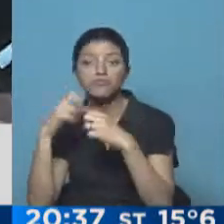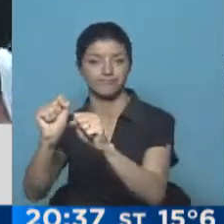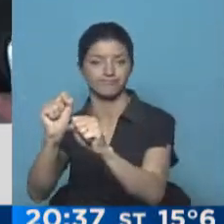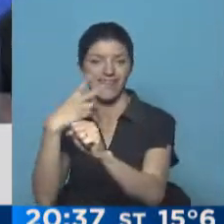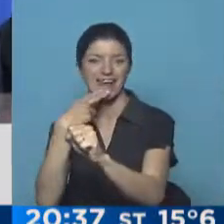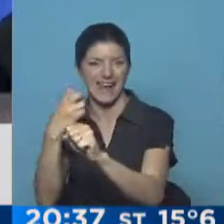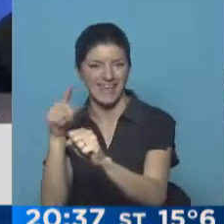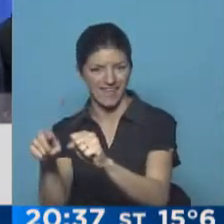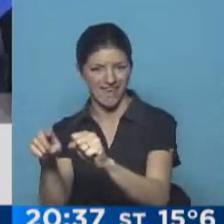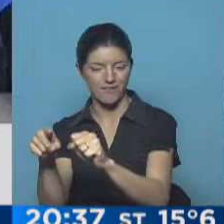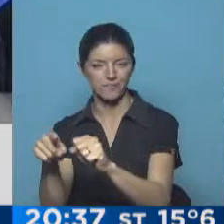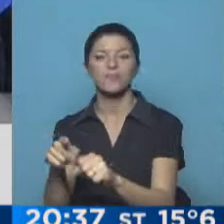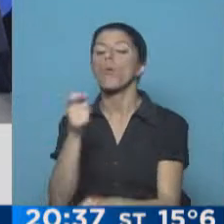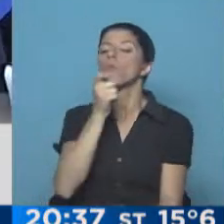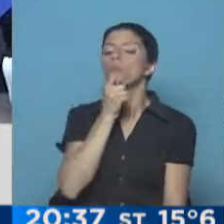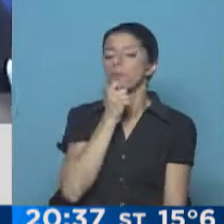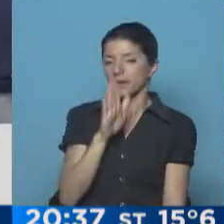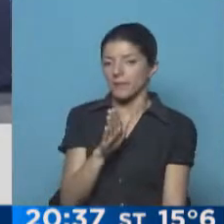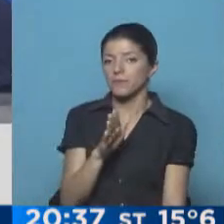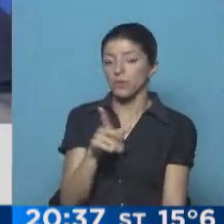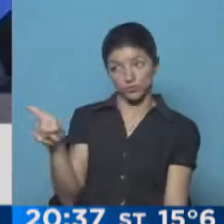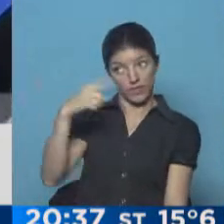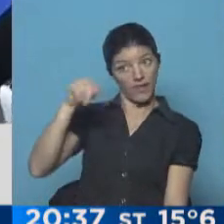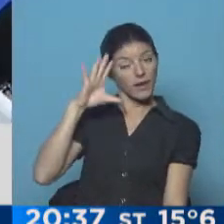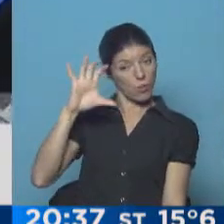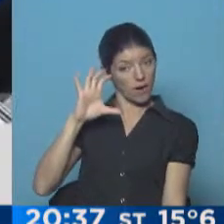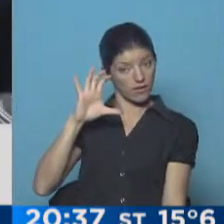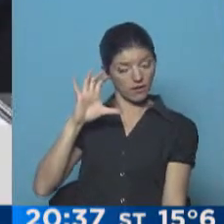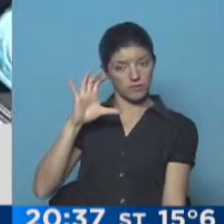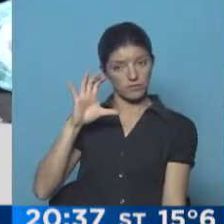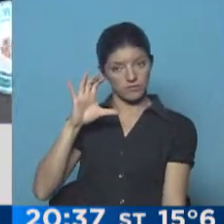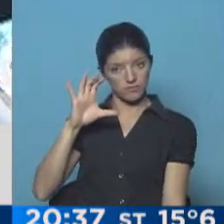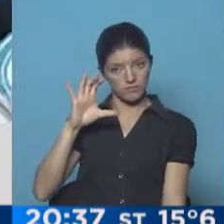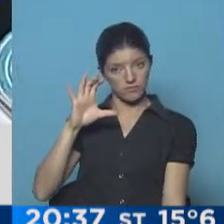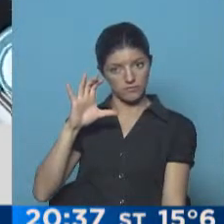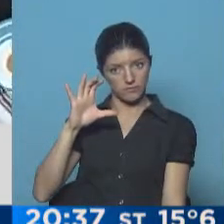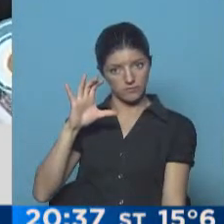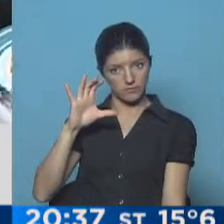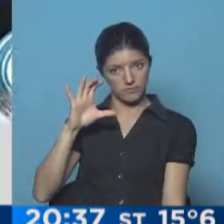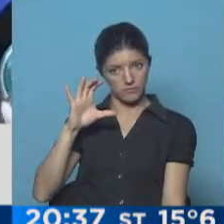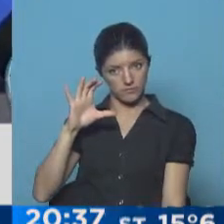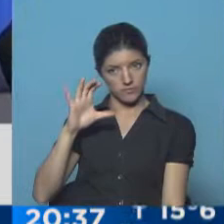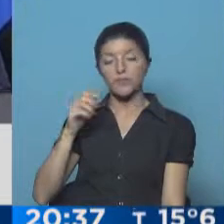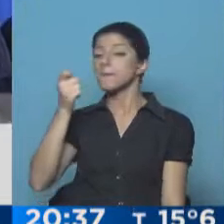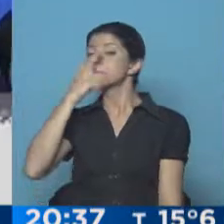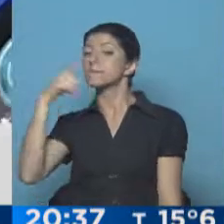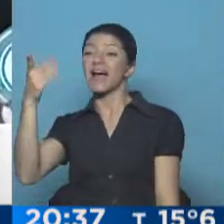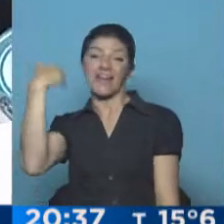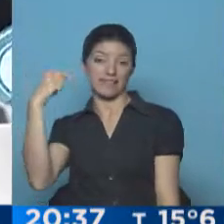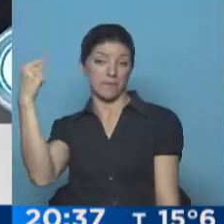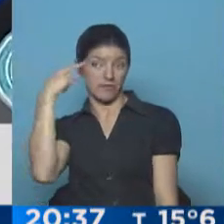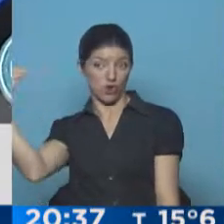hemos, que estuvo en contra, entre, recordémoslo, en esta posición Macri, si